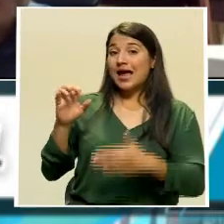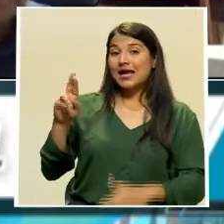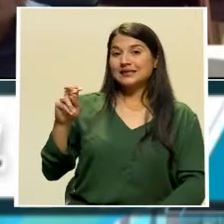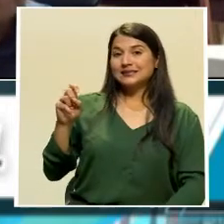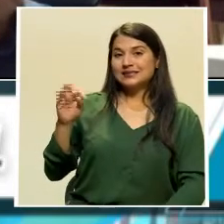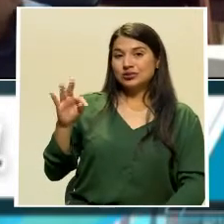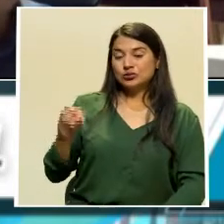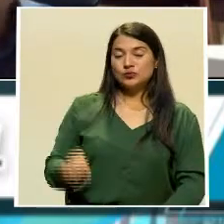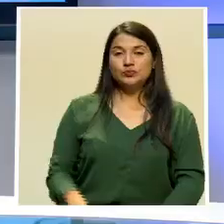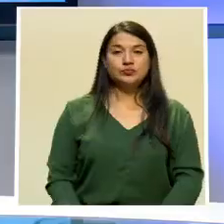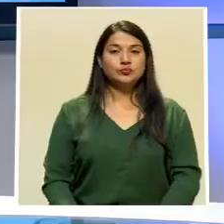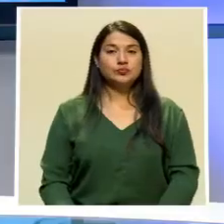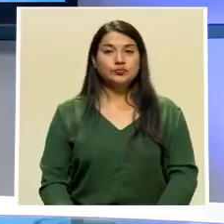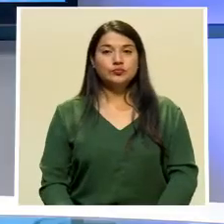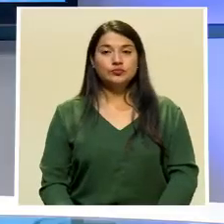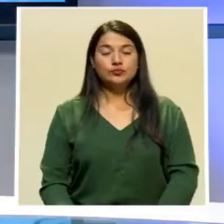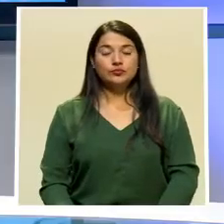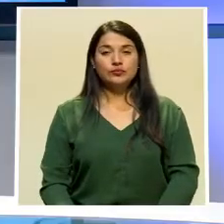Ernesto.